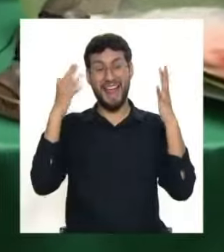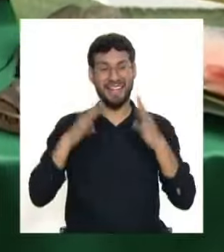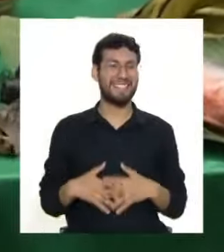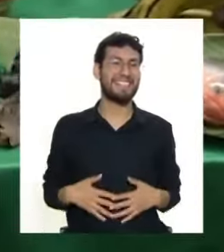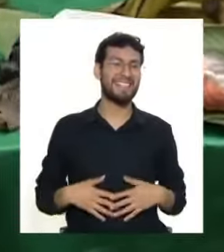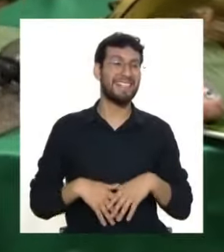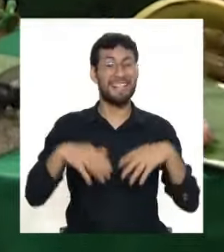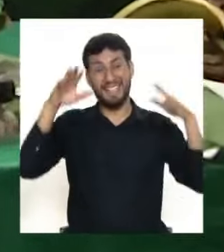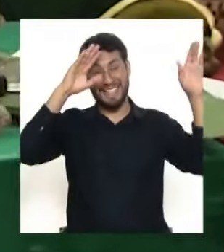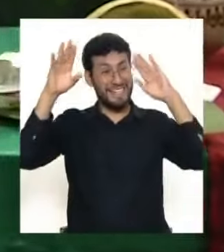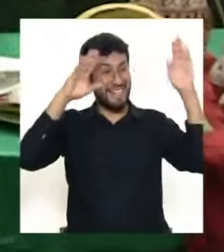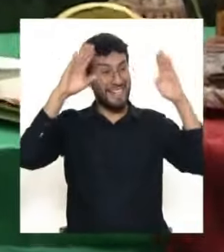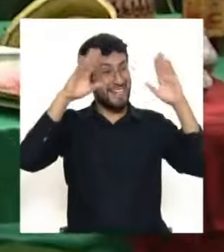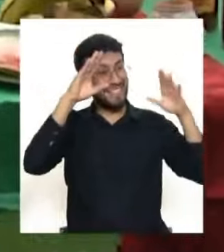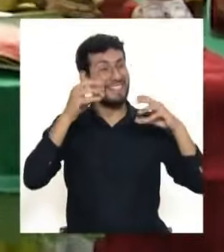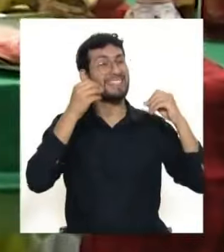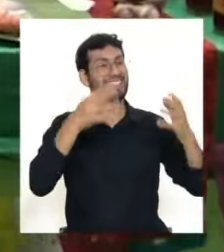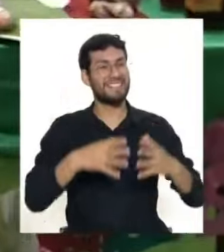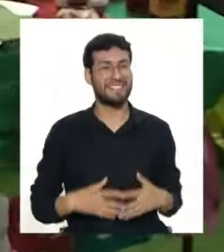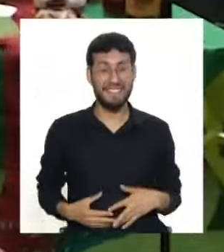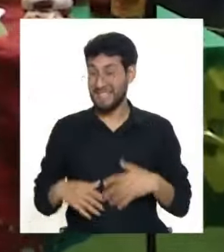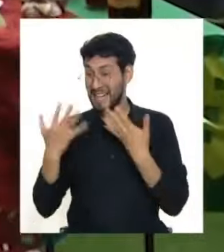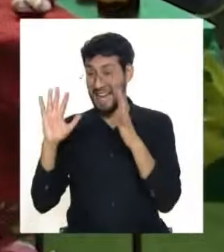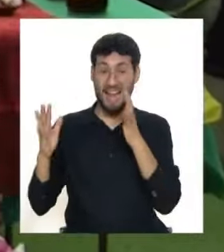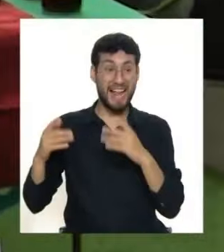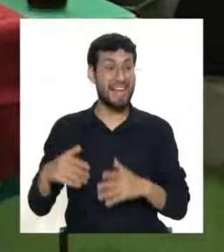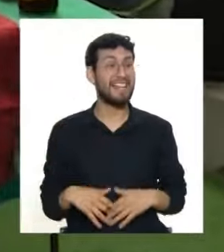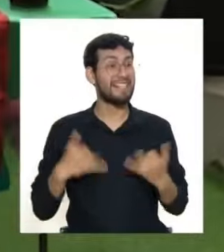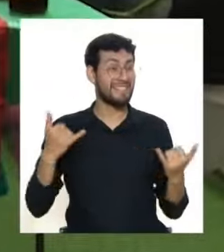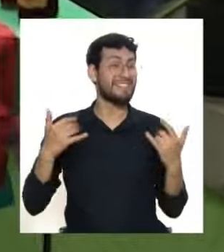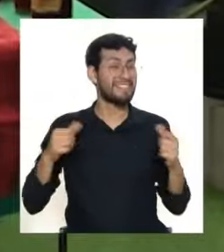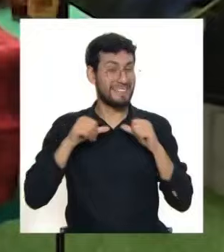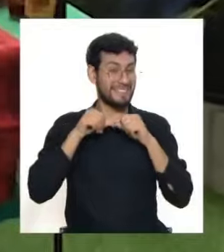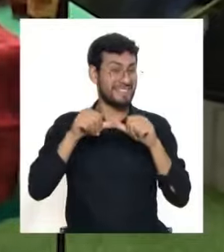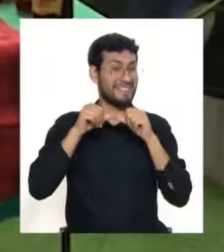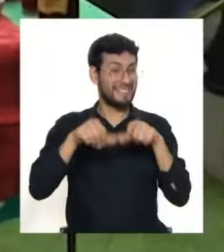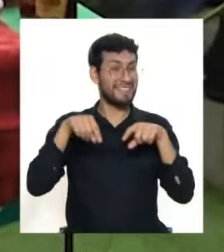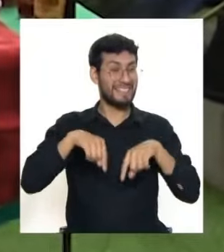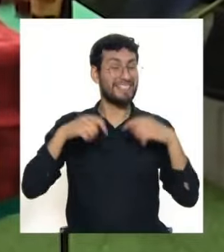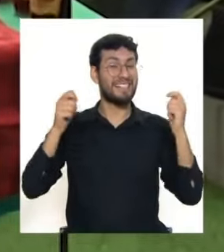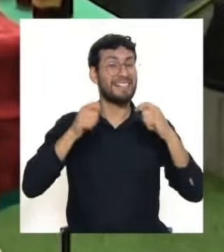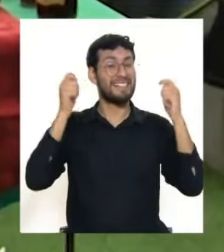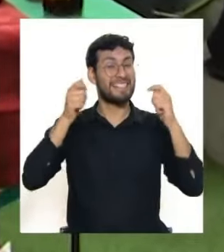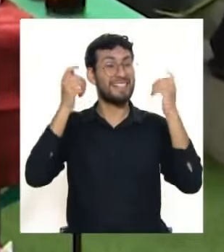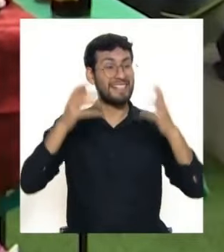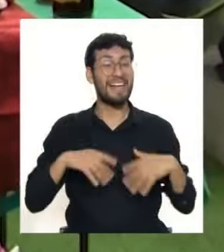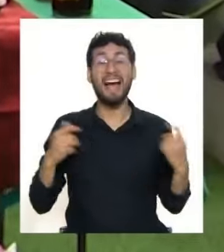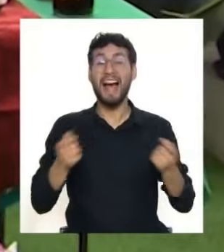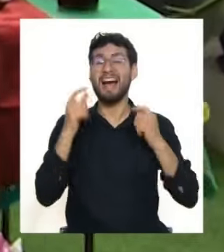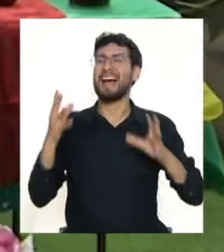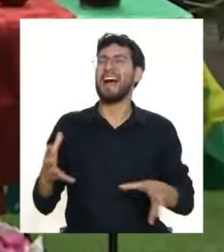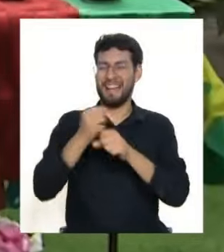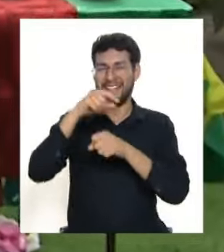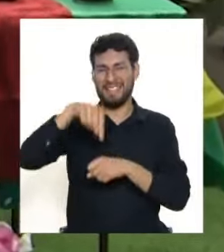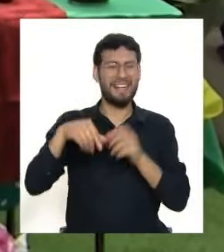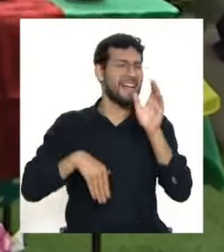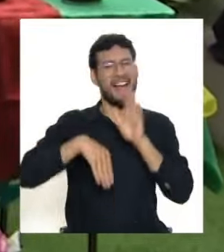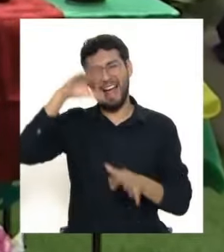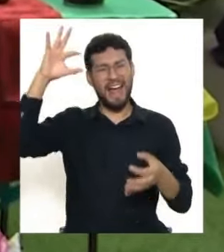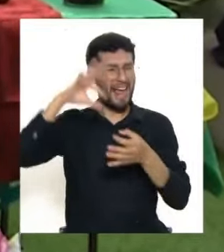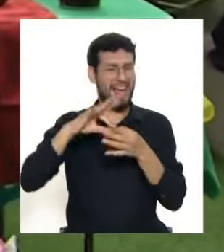¡Yeah! ¡Hola! ¿Qué tal? Taran, taran, taran, taran. Y seguimos con la celebración de la fiesta de San Juan aquí en